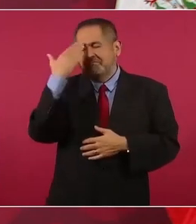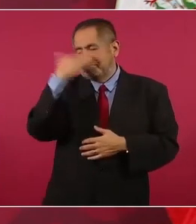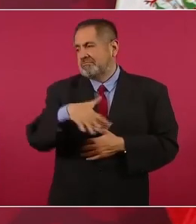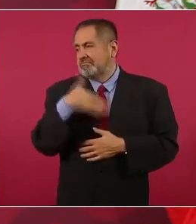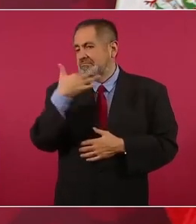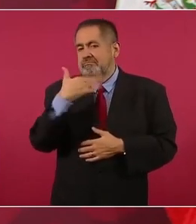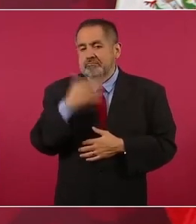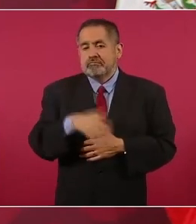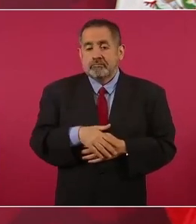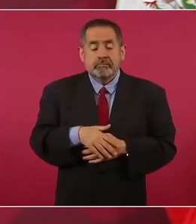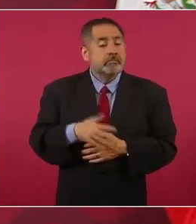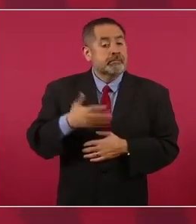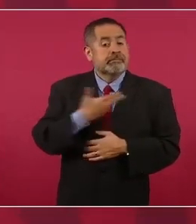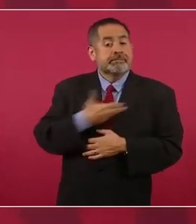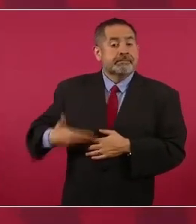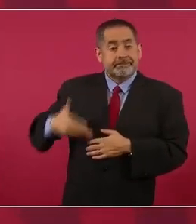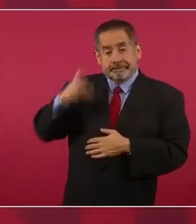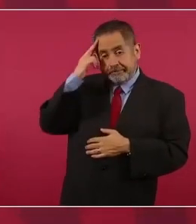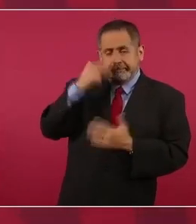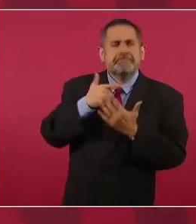porque él hacía las listas